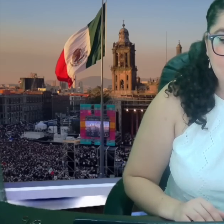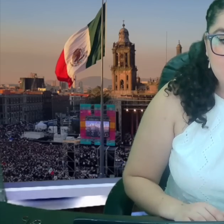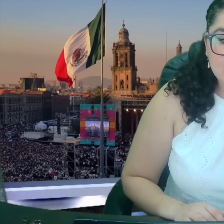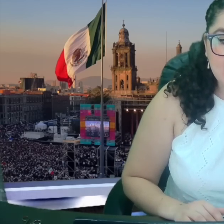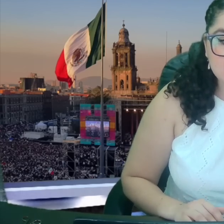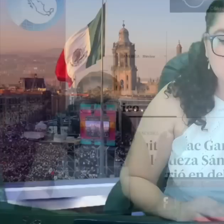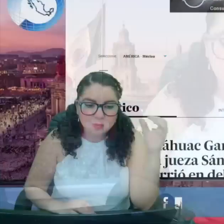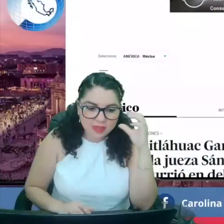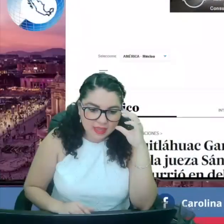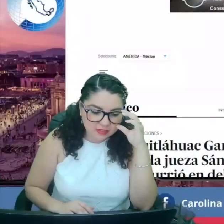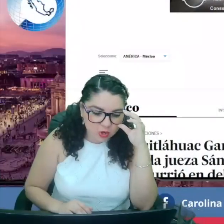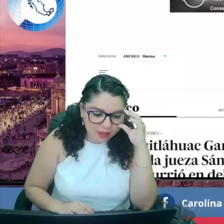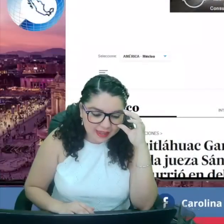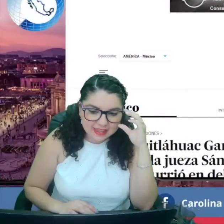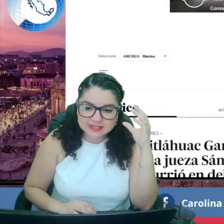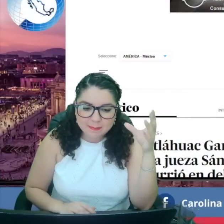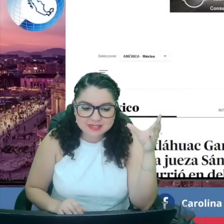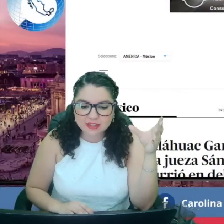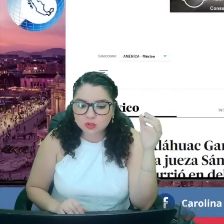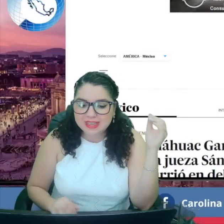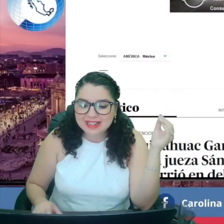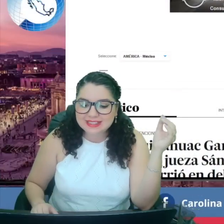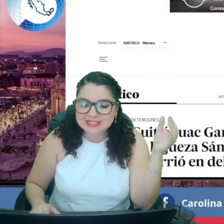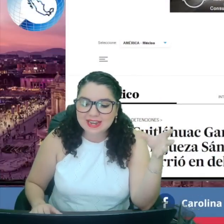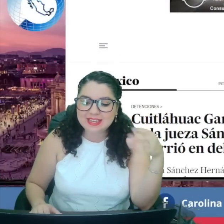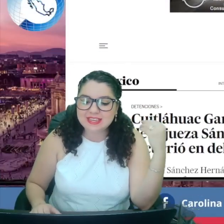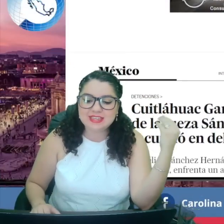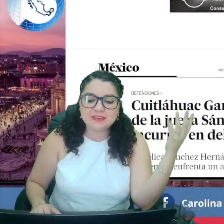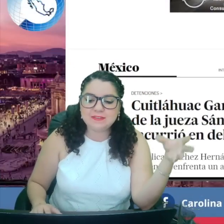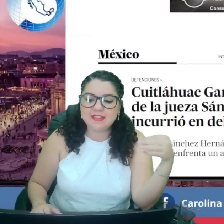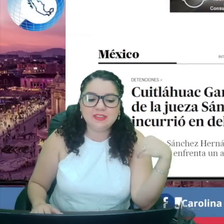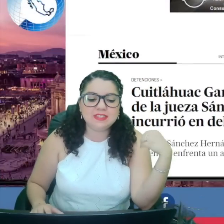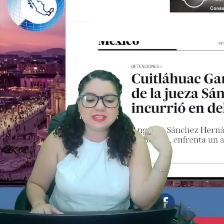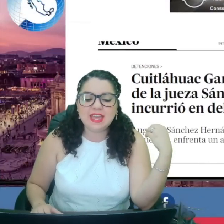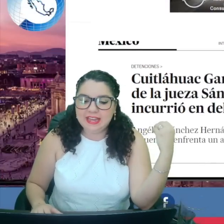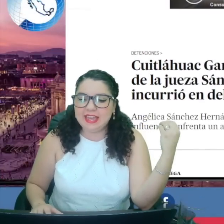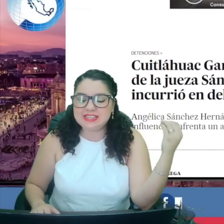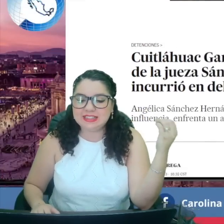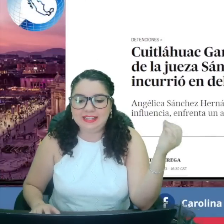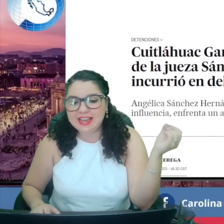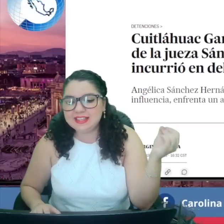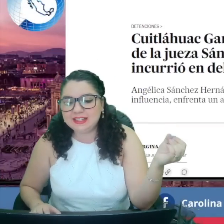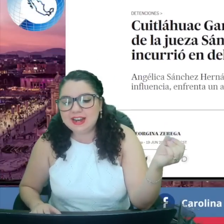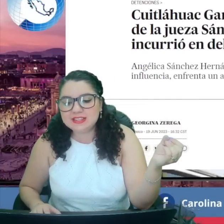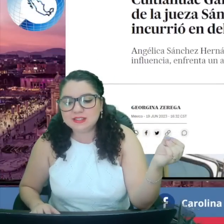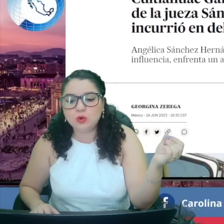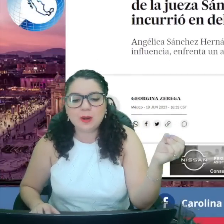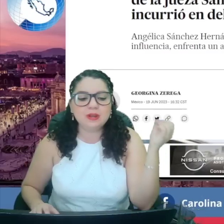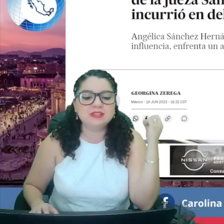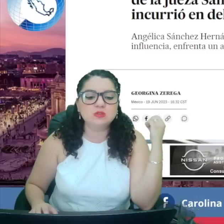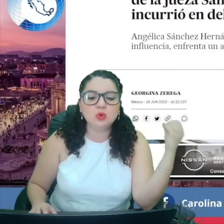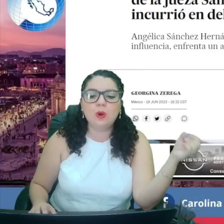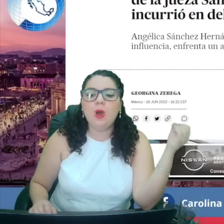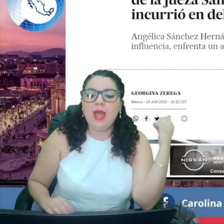resulta familia que esto es lo que está pasando, y él sale y defiende y dice que se tenía que detener a esta mujer